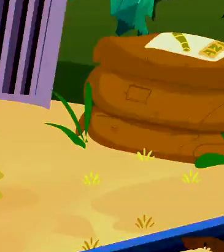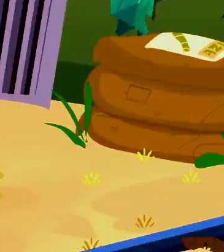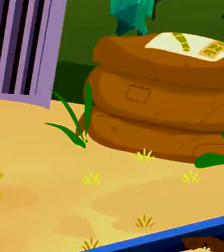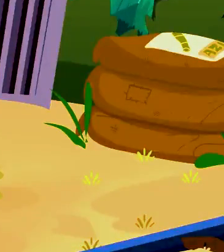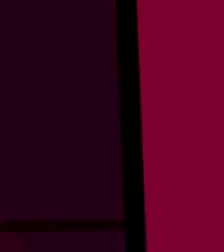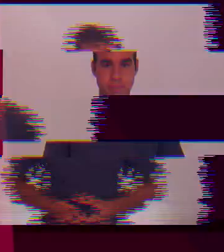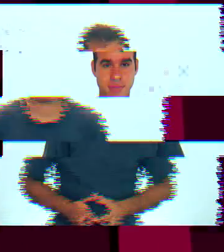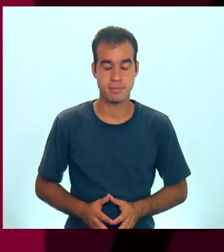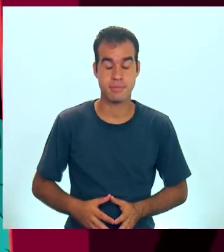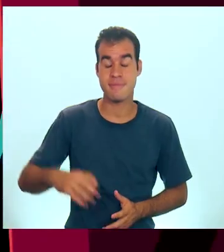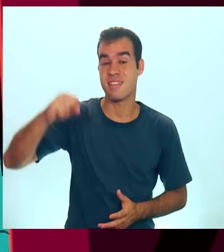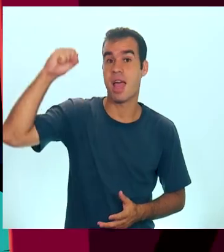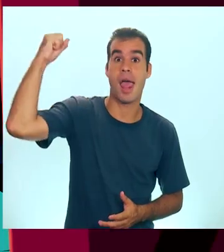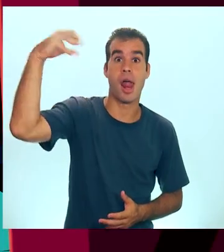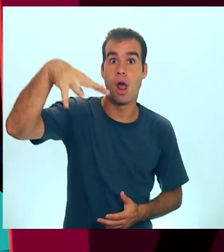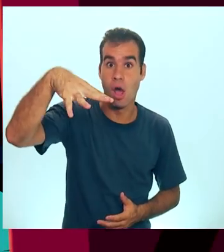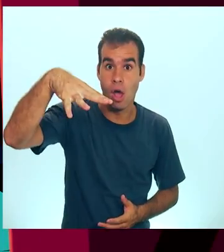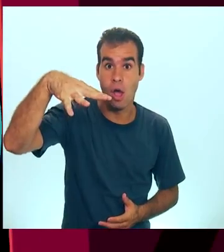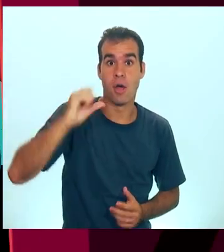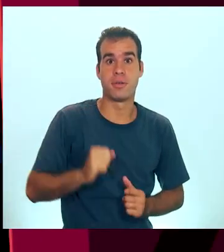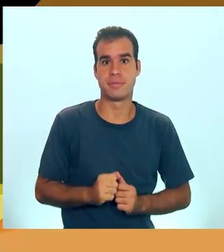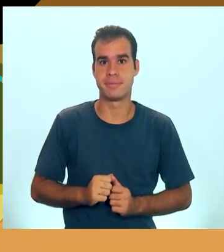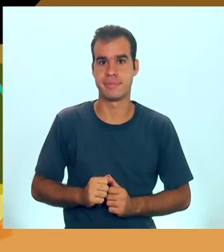La luz.